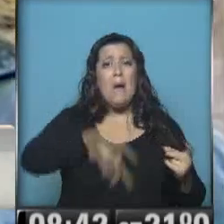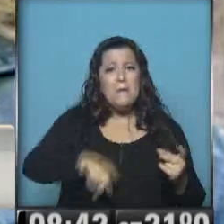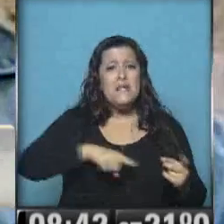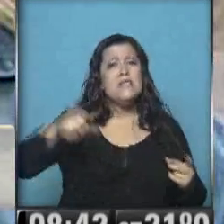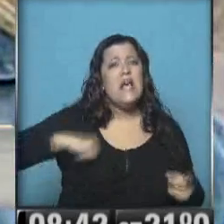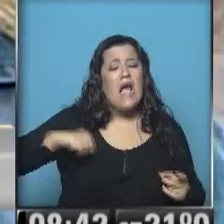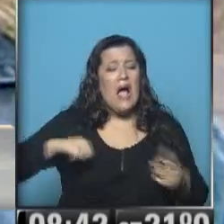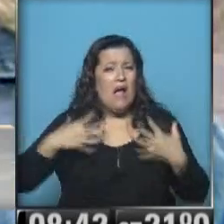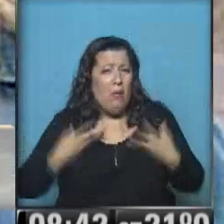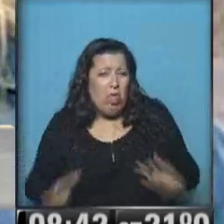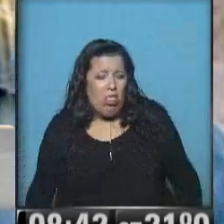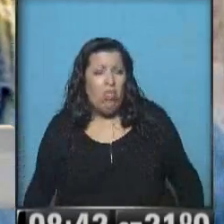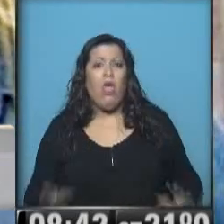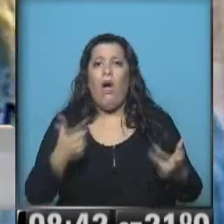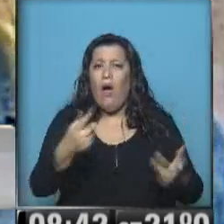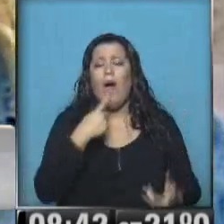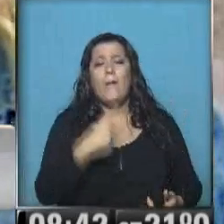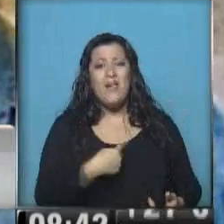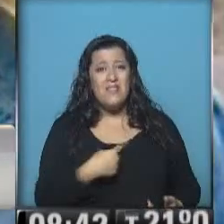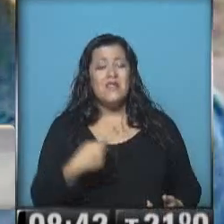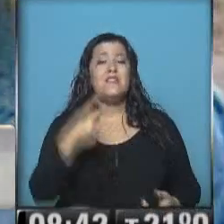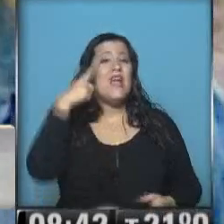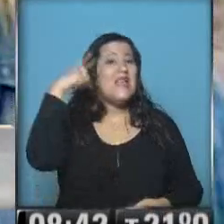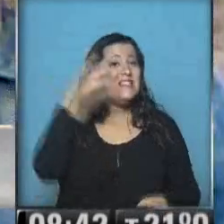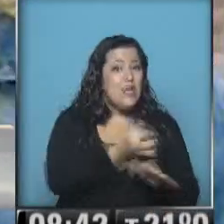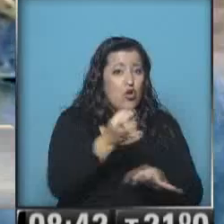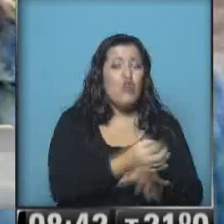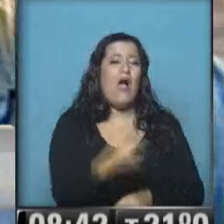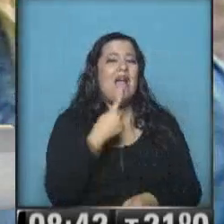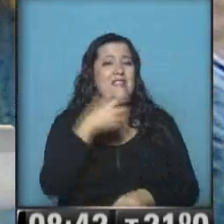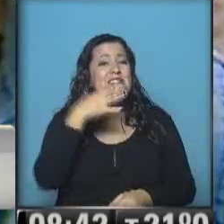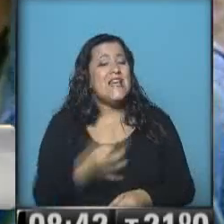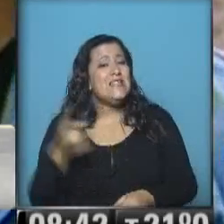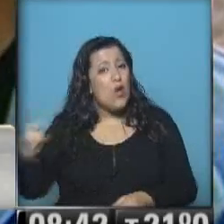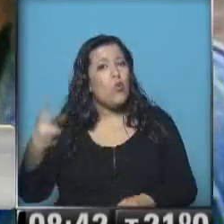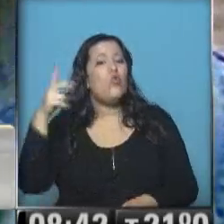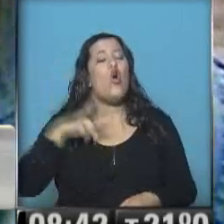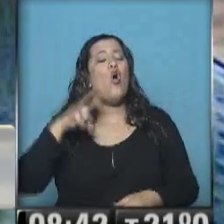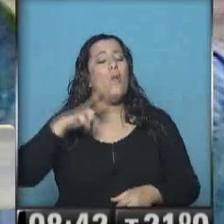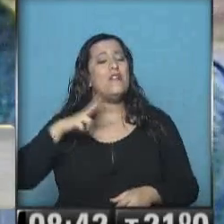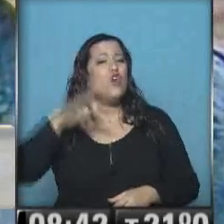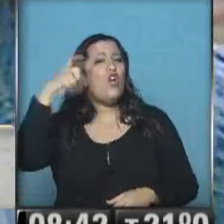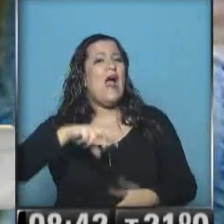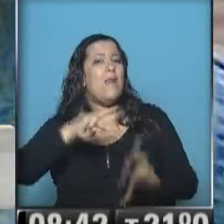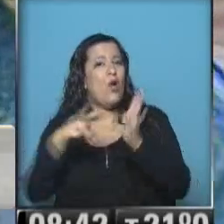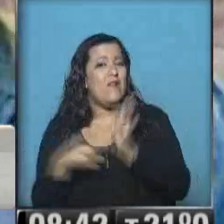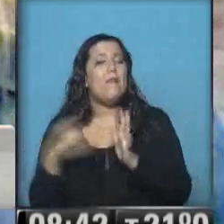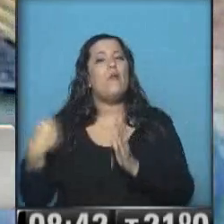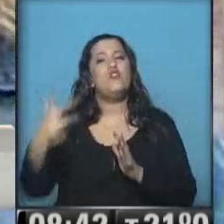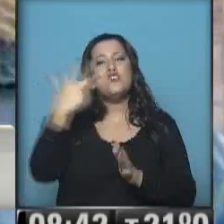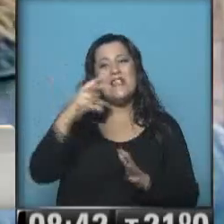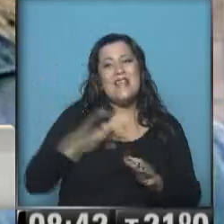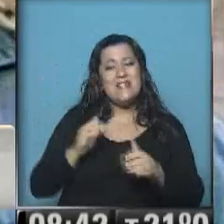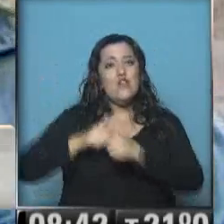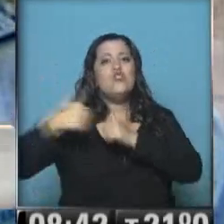encima me dijo que aludía que era un problema personal que yo esté tres años estoy separada entonces la nena no se estaba así por un tema en